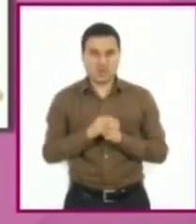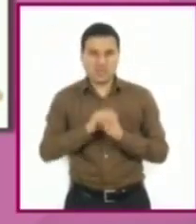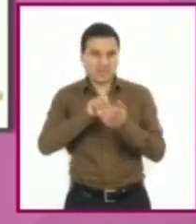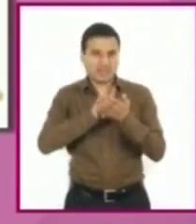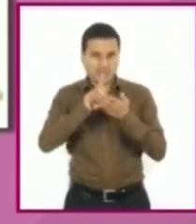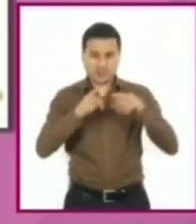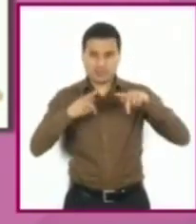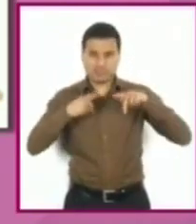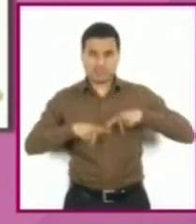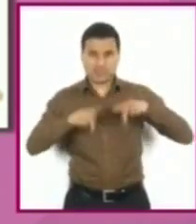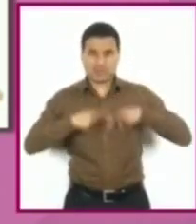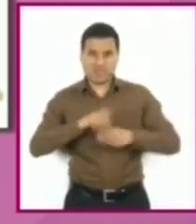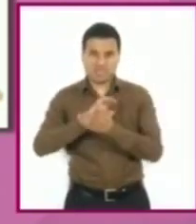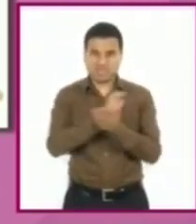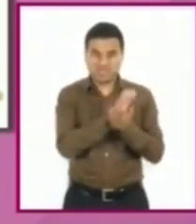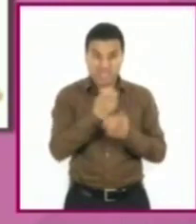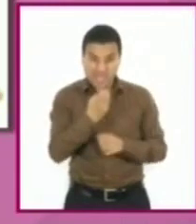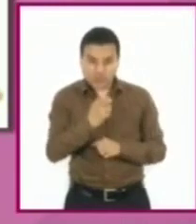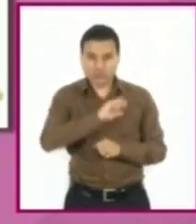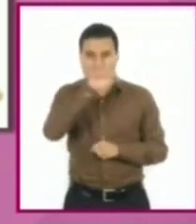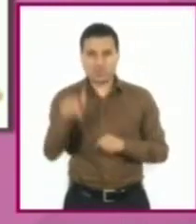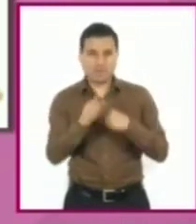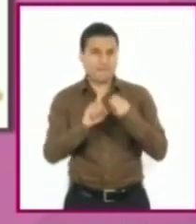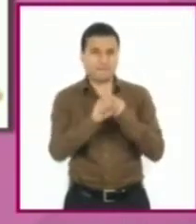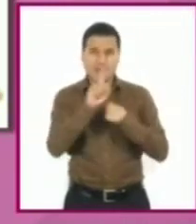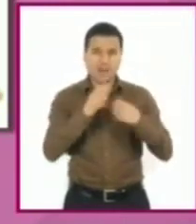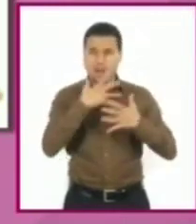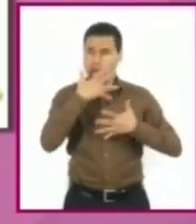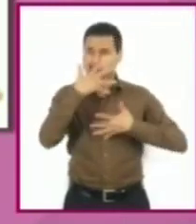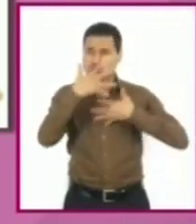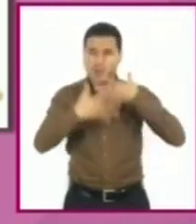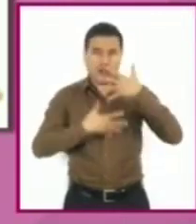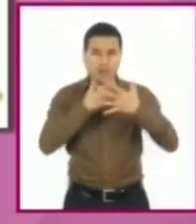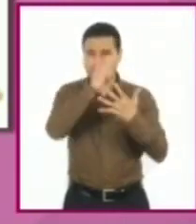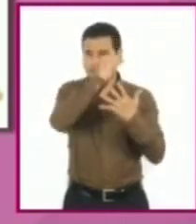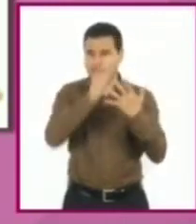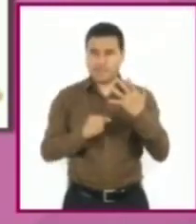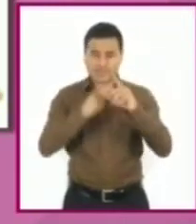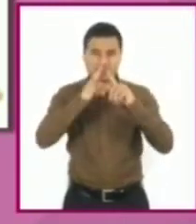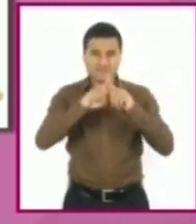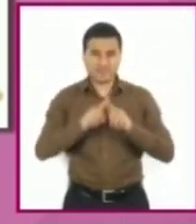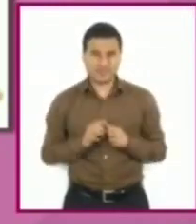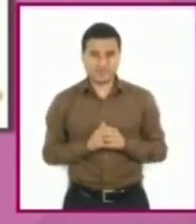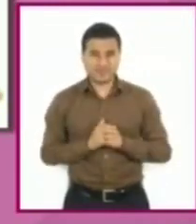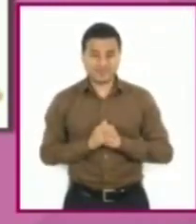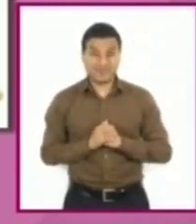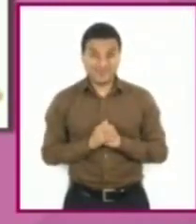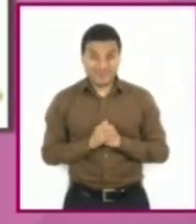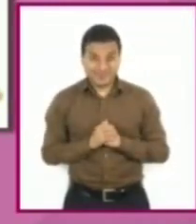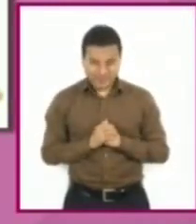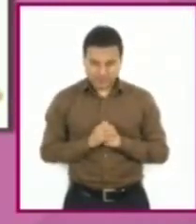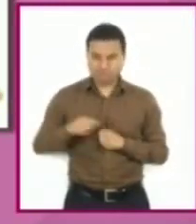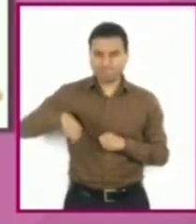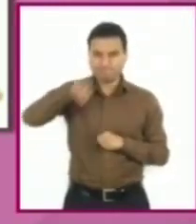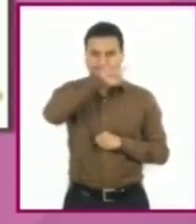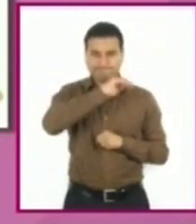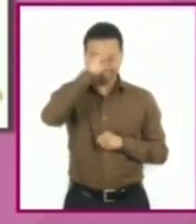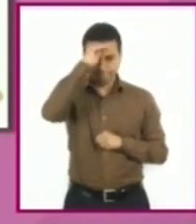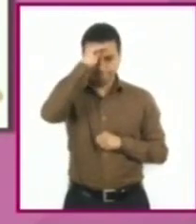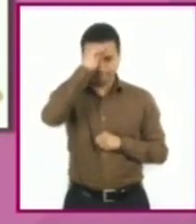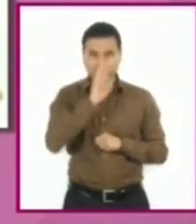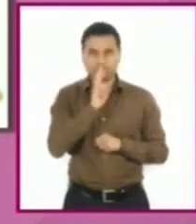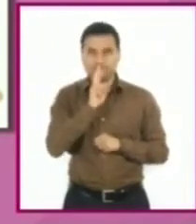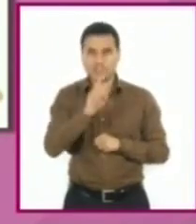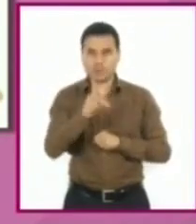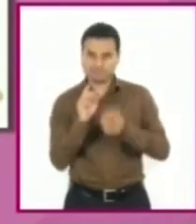del hombre son las únicas causas de las desgracias públicas y de la corrupción de los gobiernos, han resuelto exponer en una